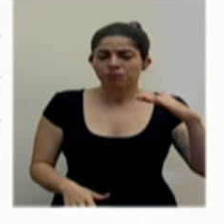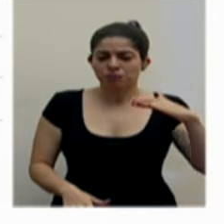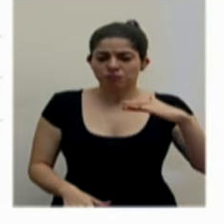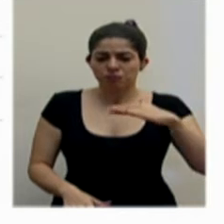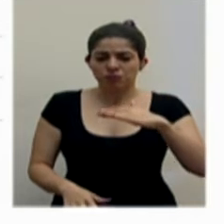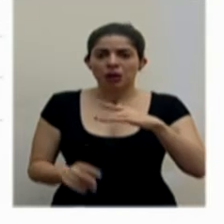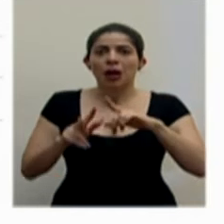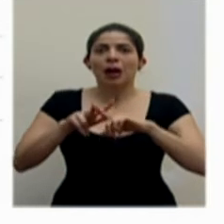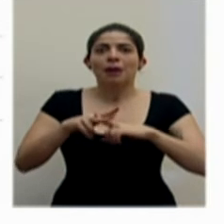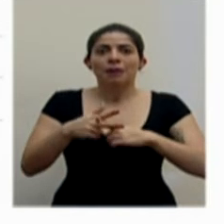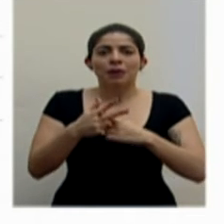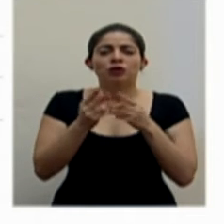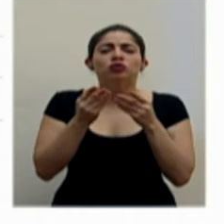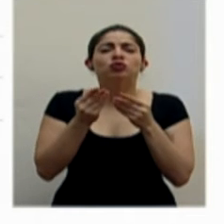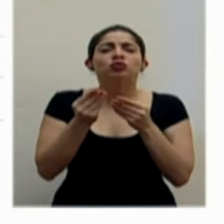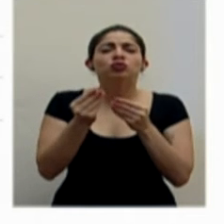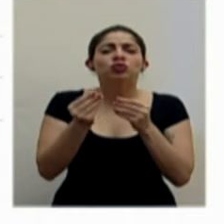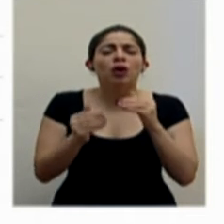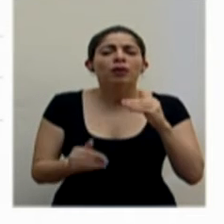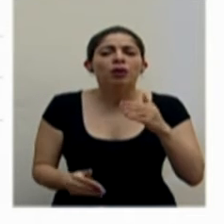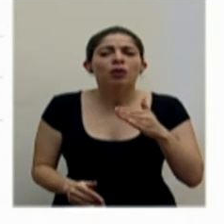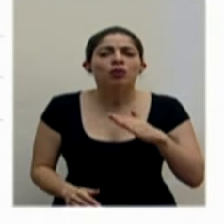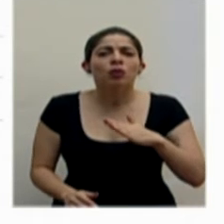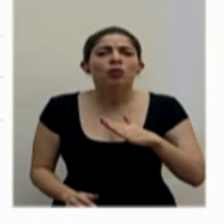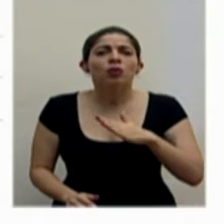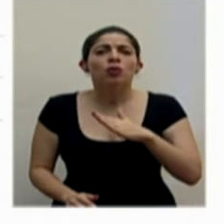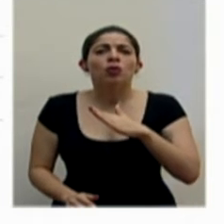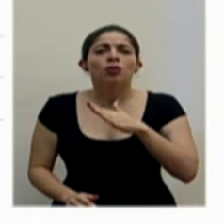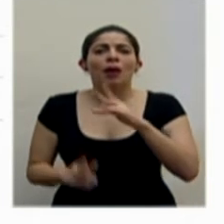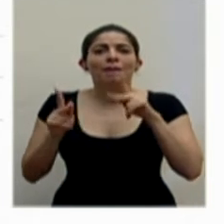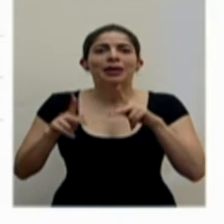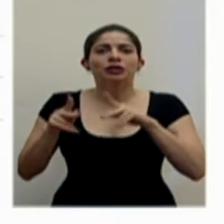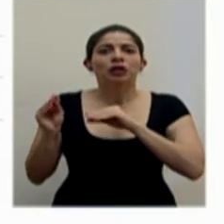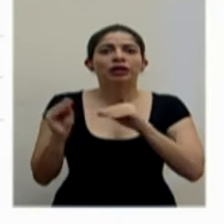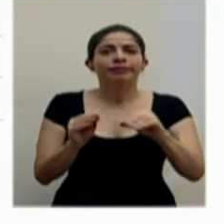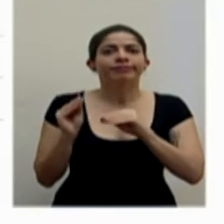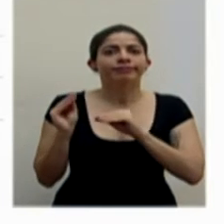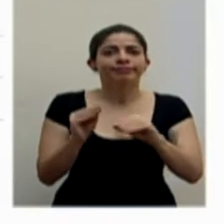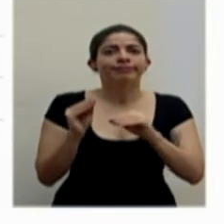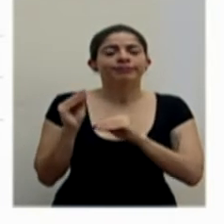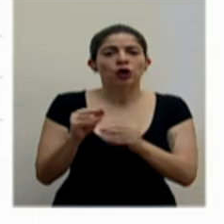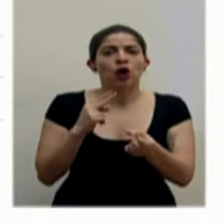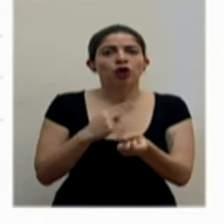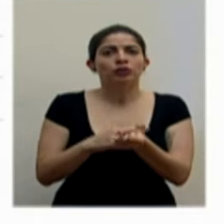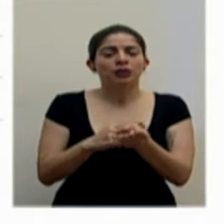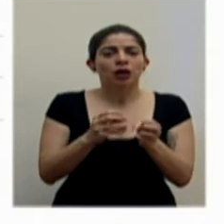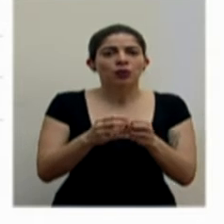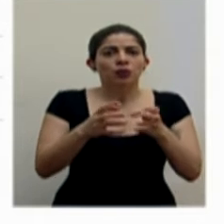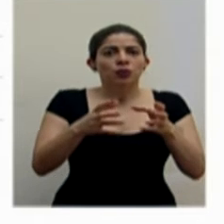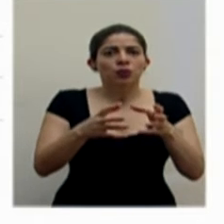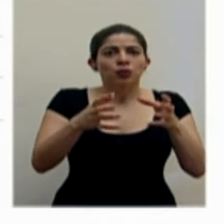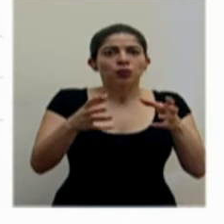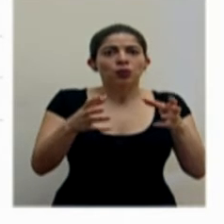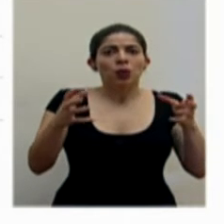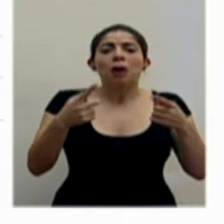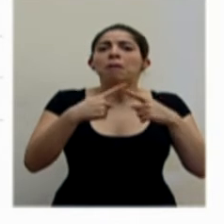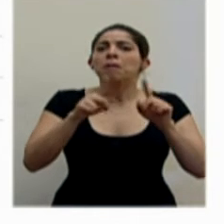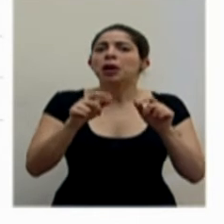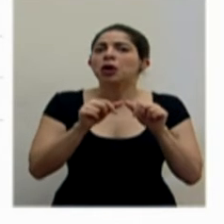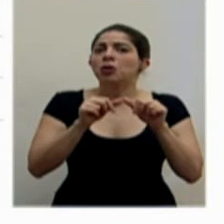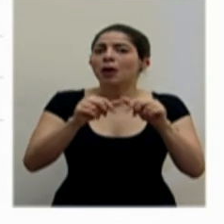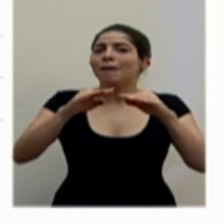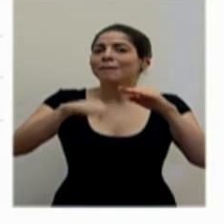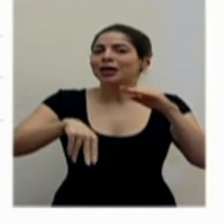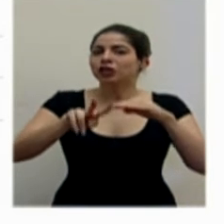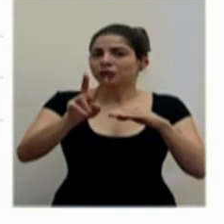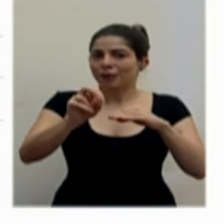a subir levemente las hospitalizaciones y se mantienen en un número por debajo de 20